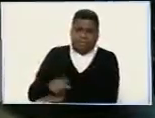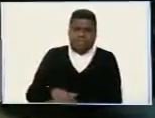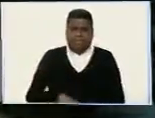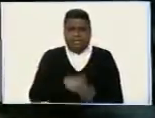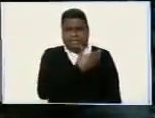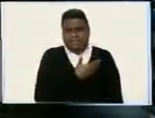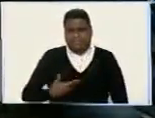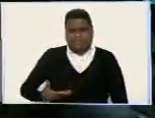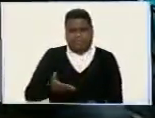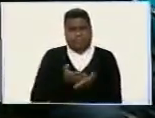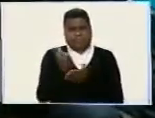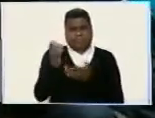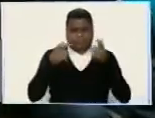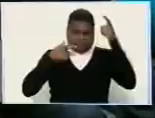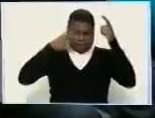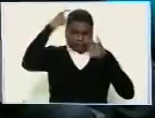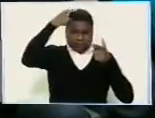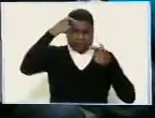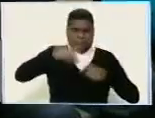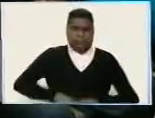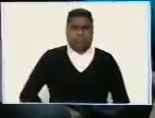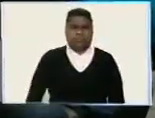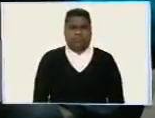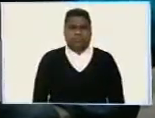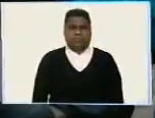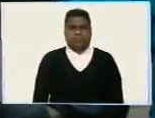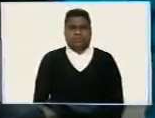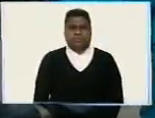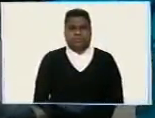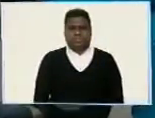el presidente eterno Hugo Rafael Chávez.